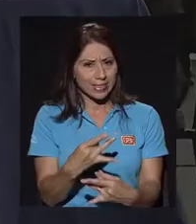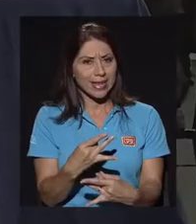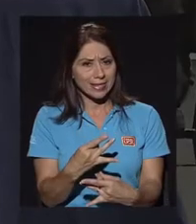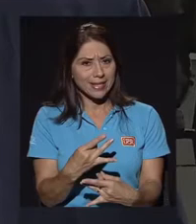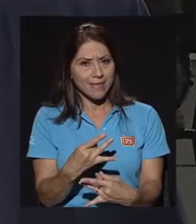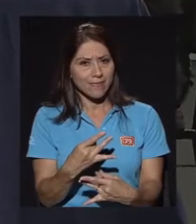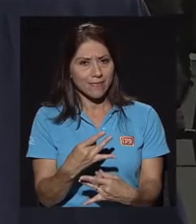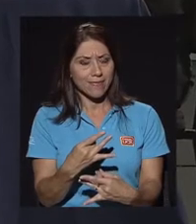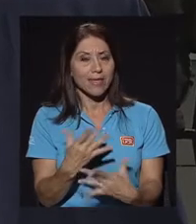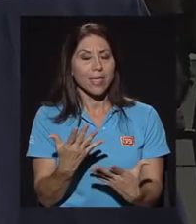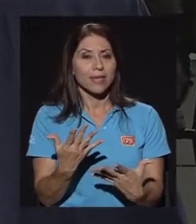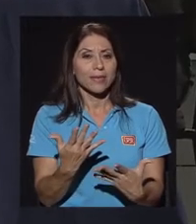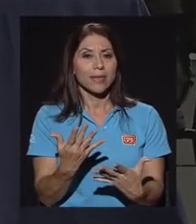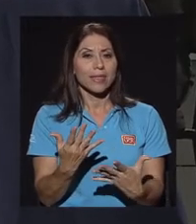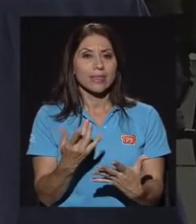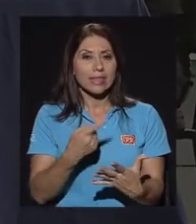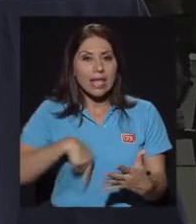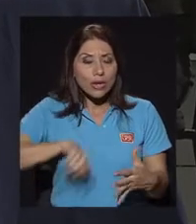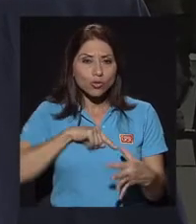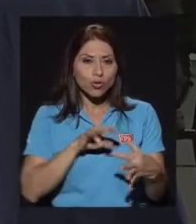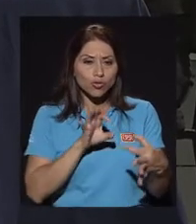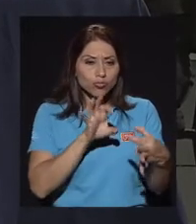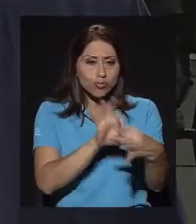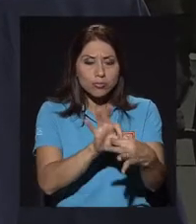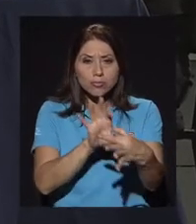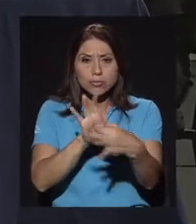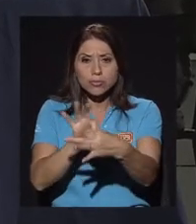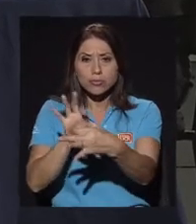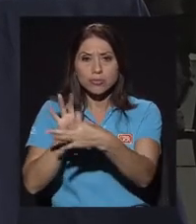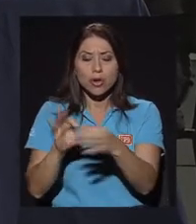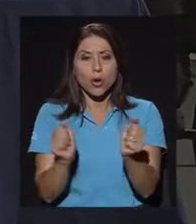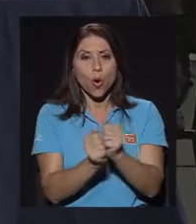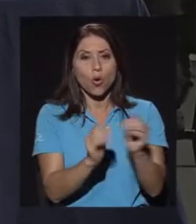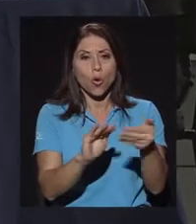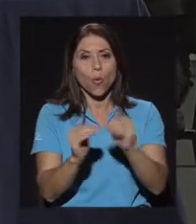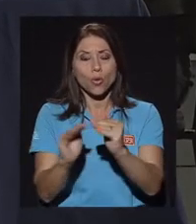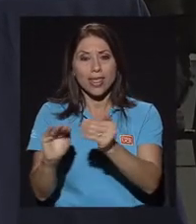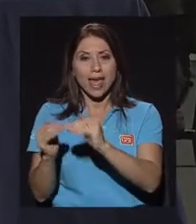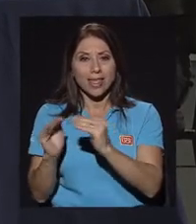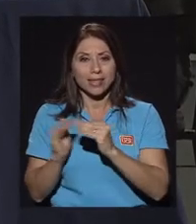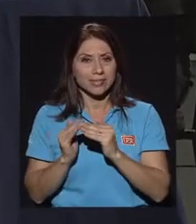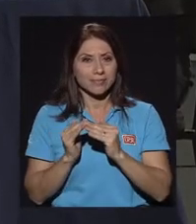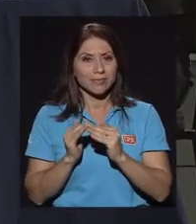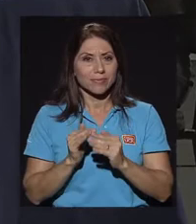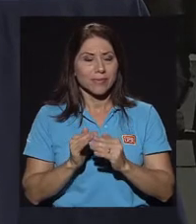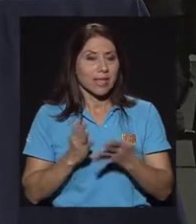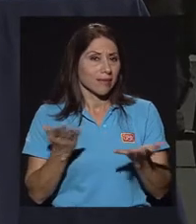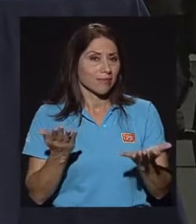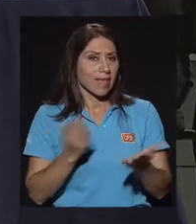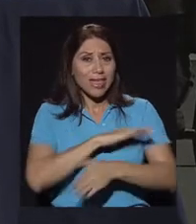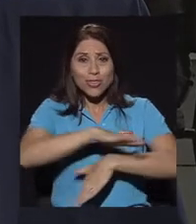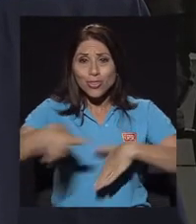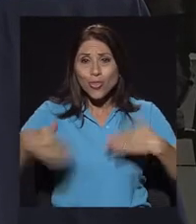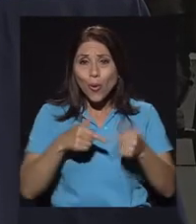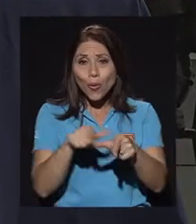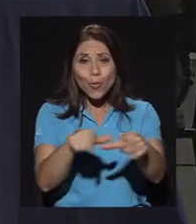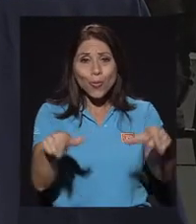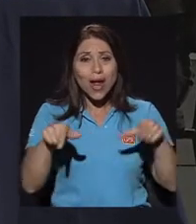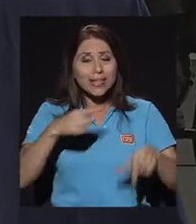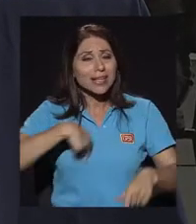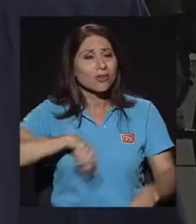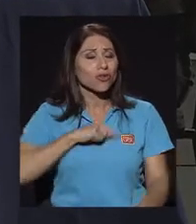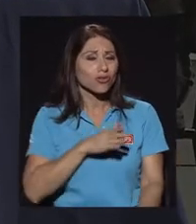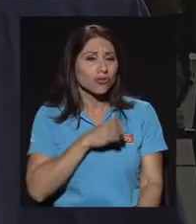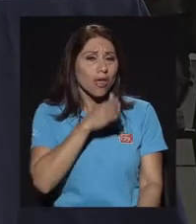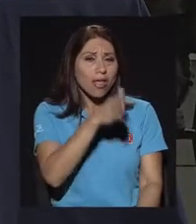de articularnos con las comunidades. En todo lado prácticamente, y las visitas que hemos estado